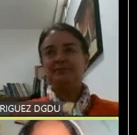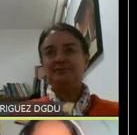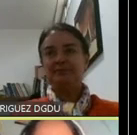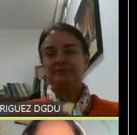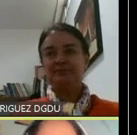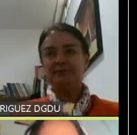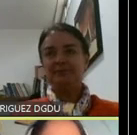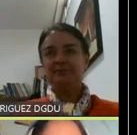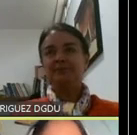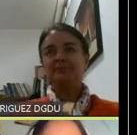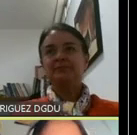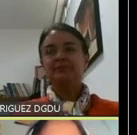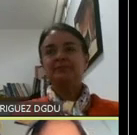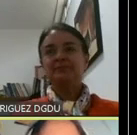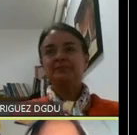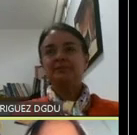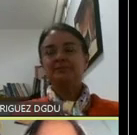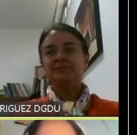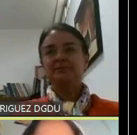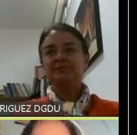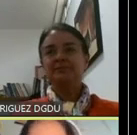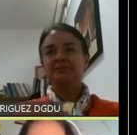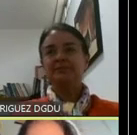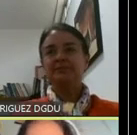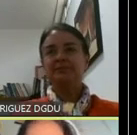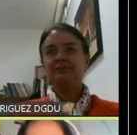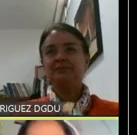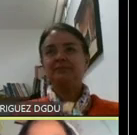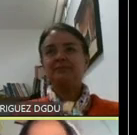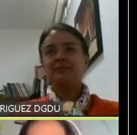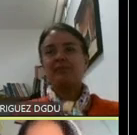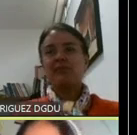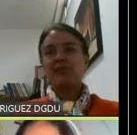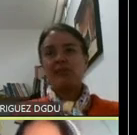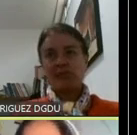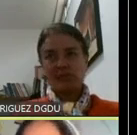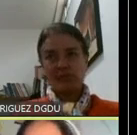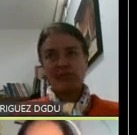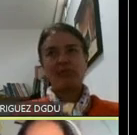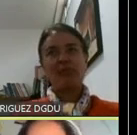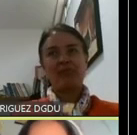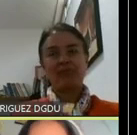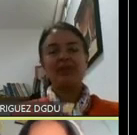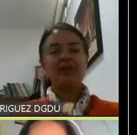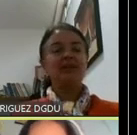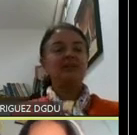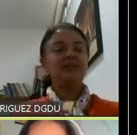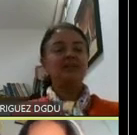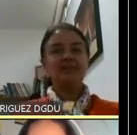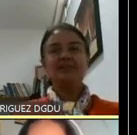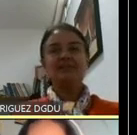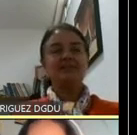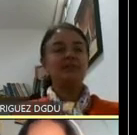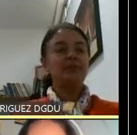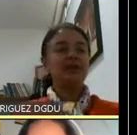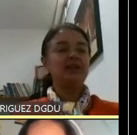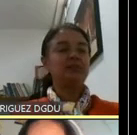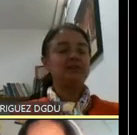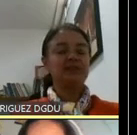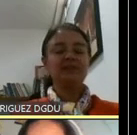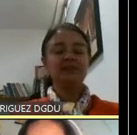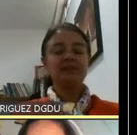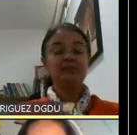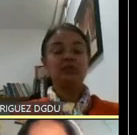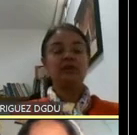buena rehabilitación, pero incluso los tacones son factores de riesgo para que se produzcan los esguinces. Sí, siempre